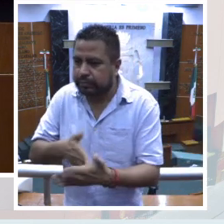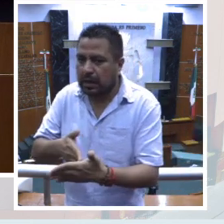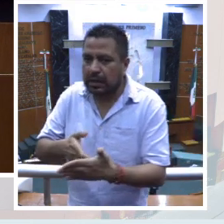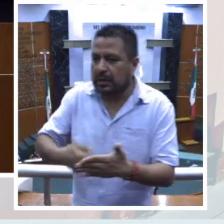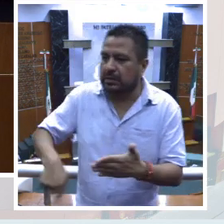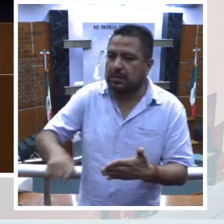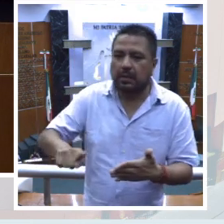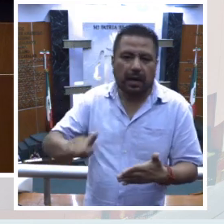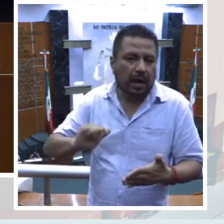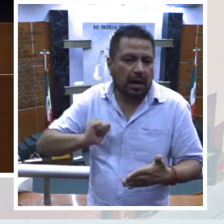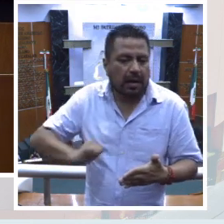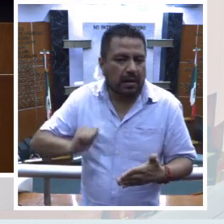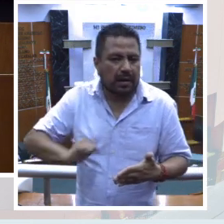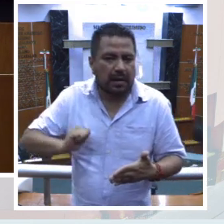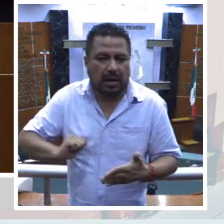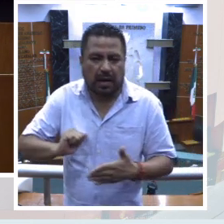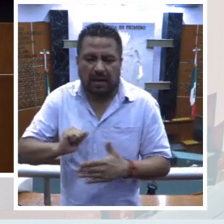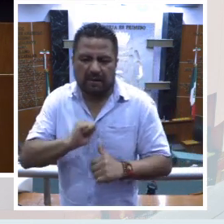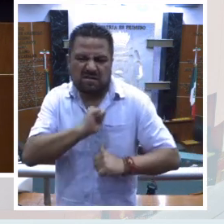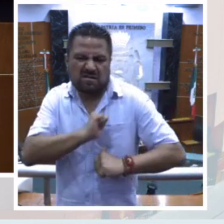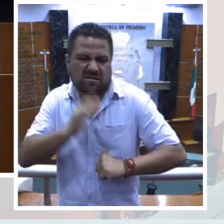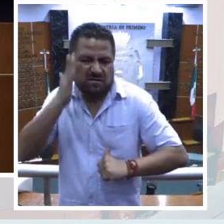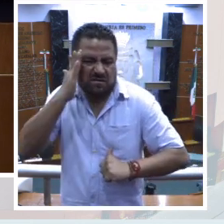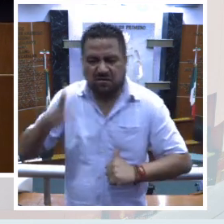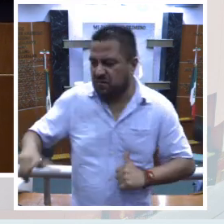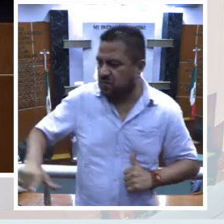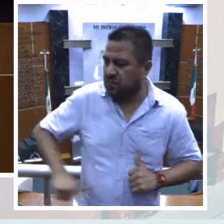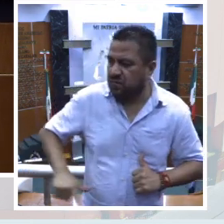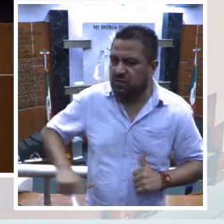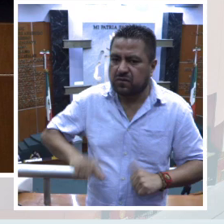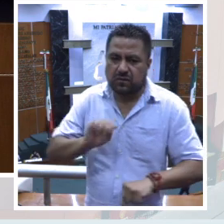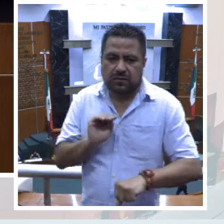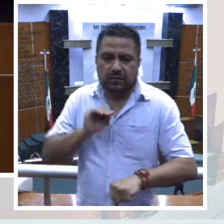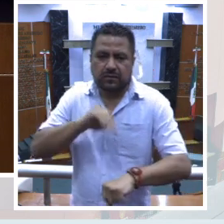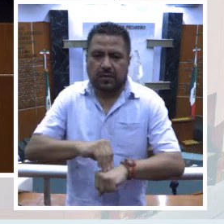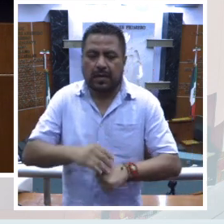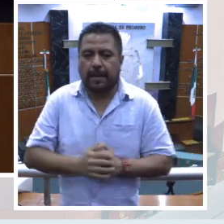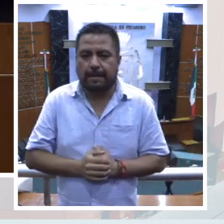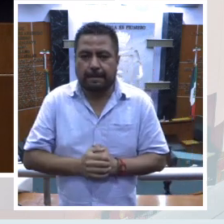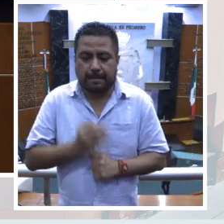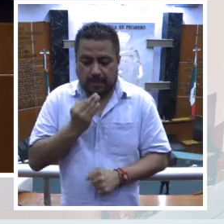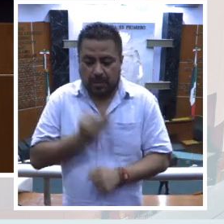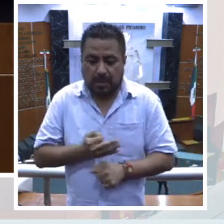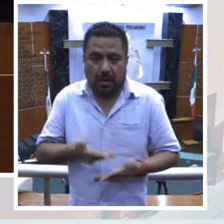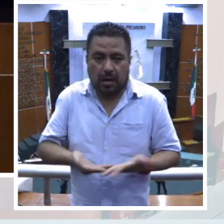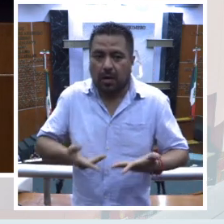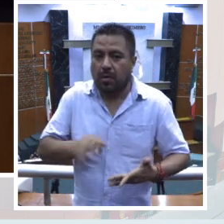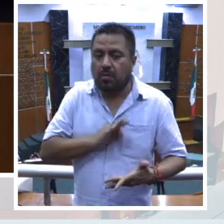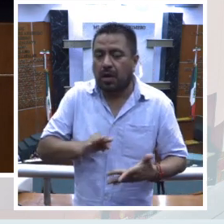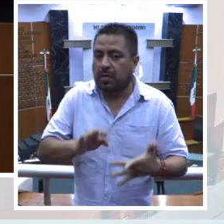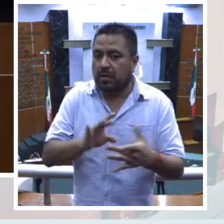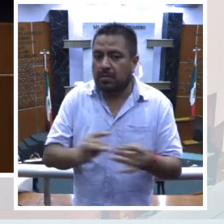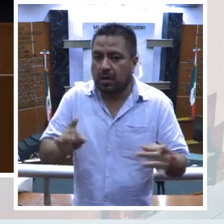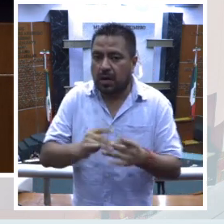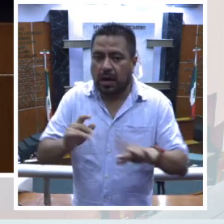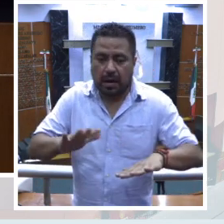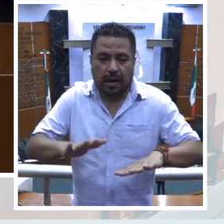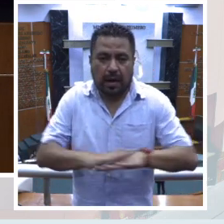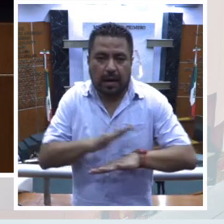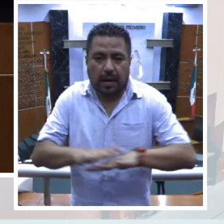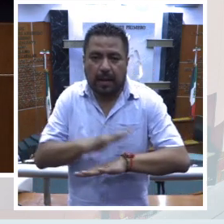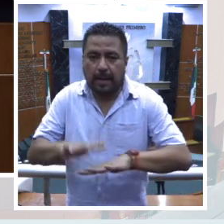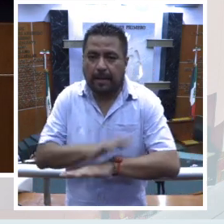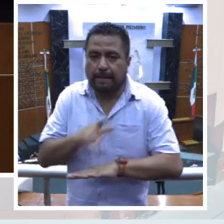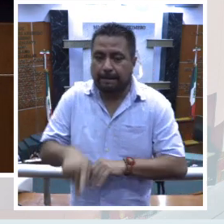en su momento ejercen el poder gubernamental Hoy podemos hablar de cambios